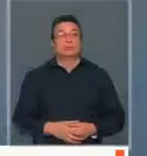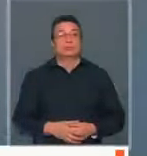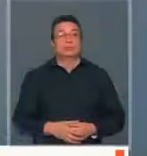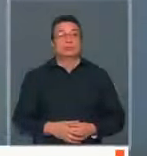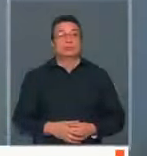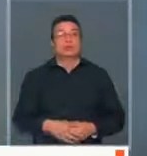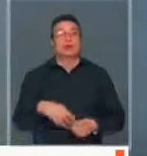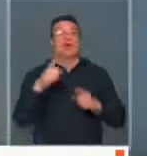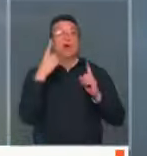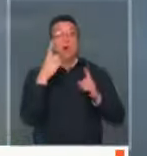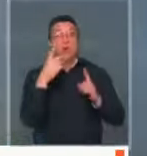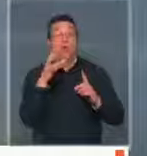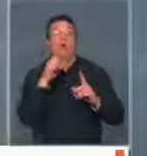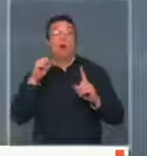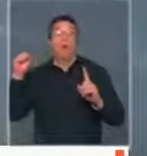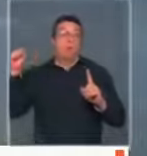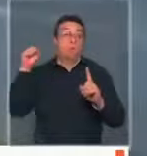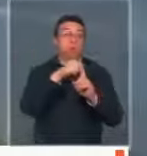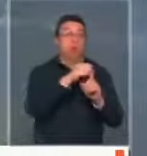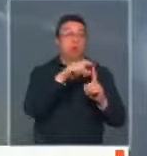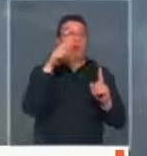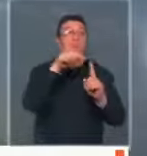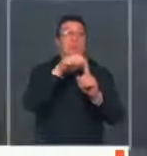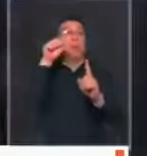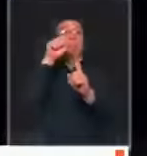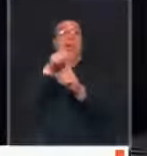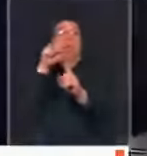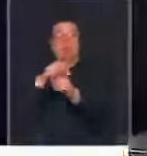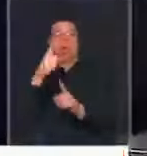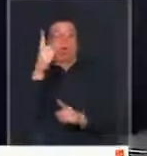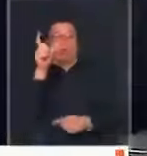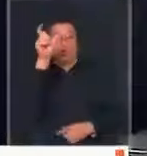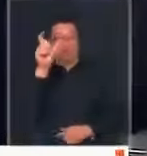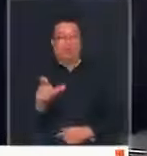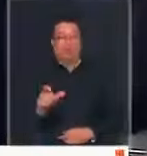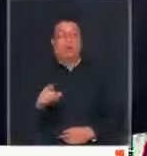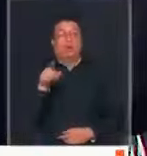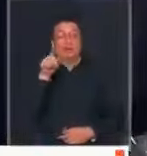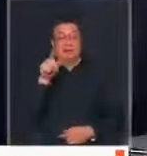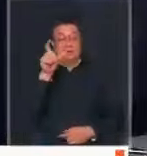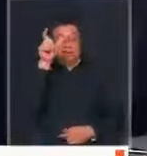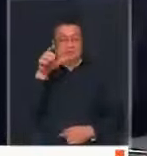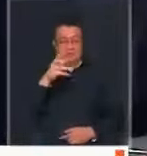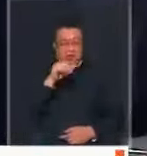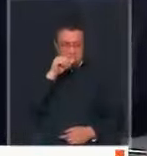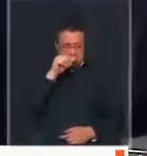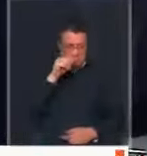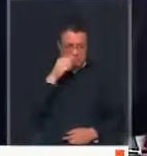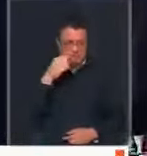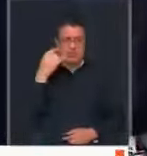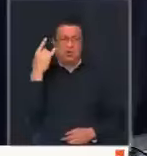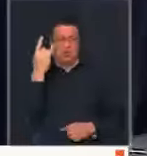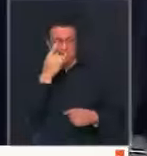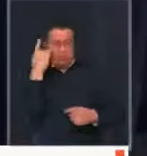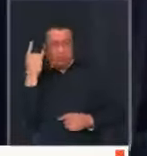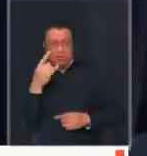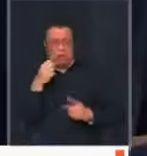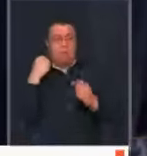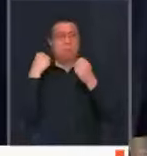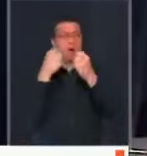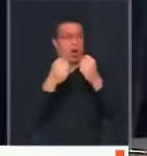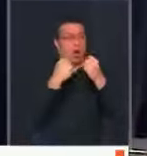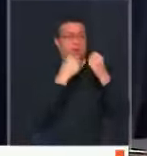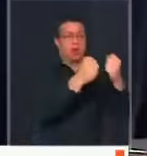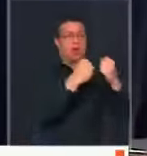Uno de ellos agredió a varias personas. Y el tipo estaba drogado, tomado, agredió a un montón de gente porque